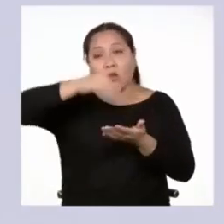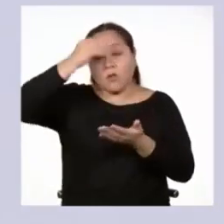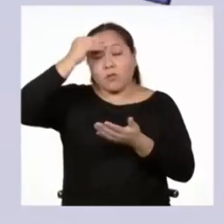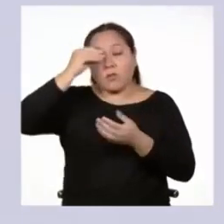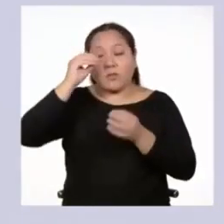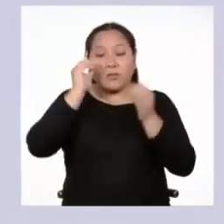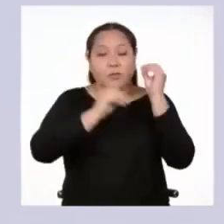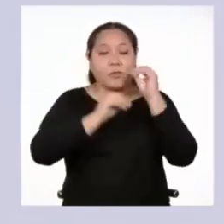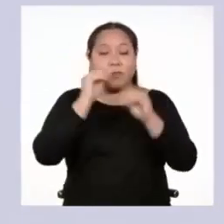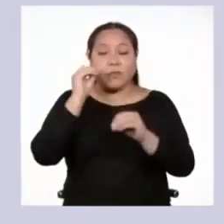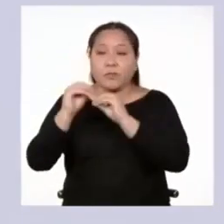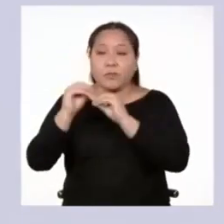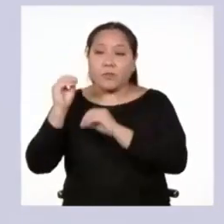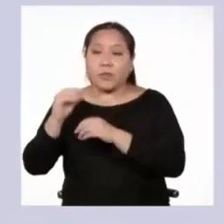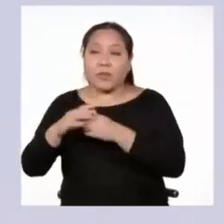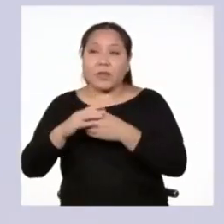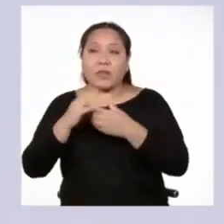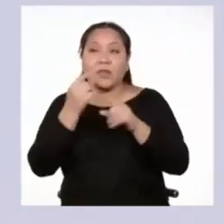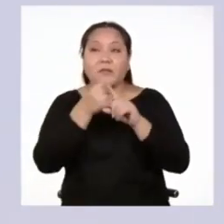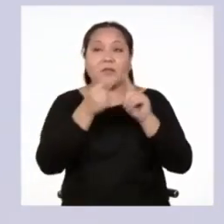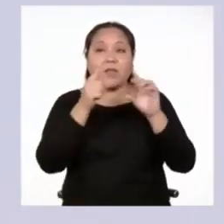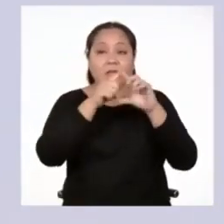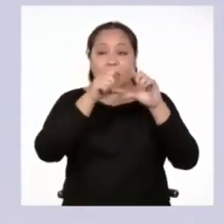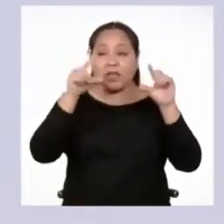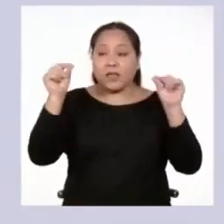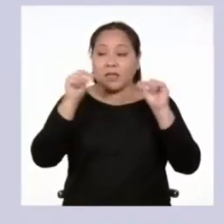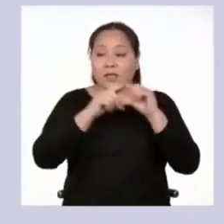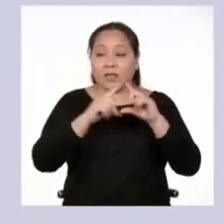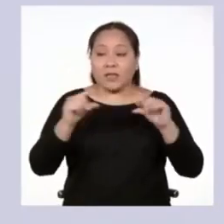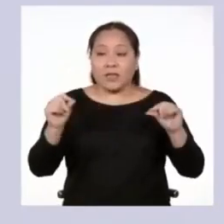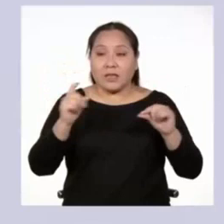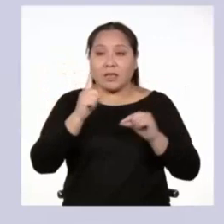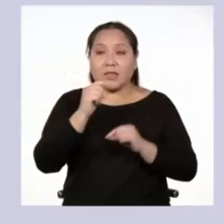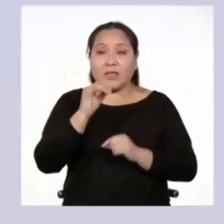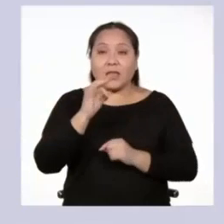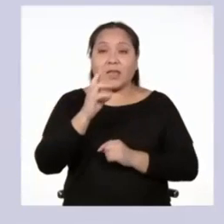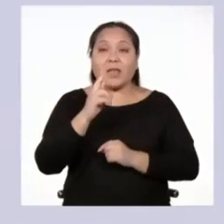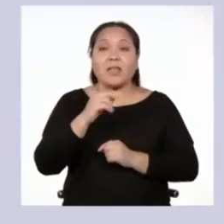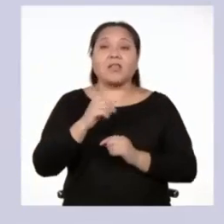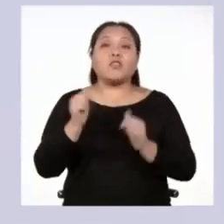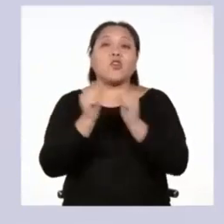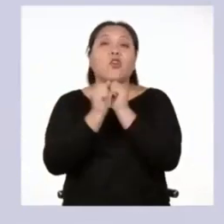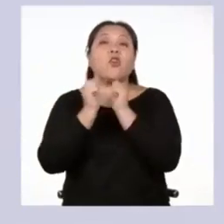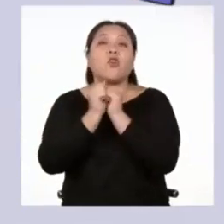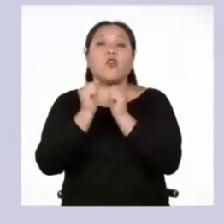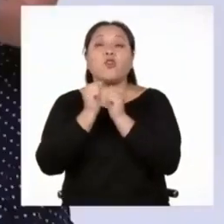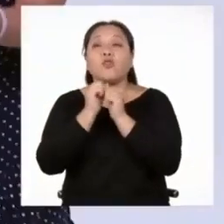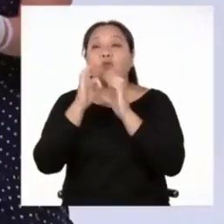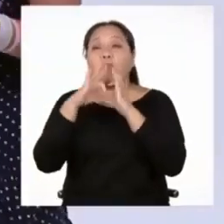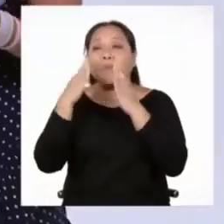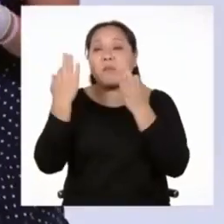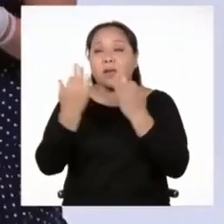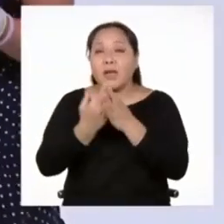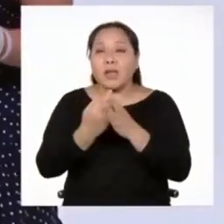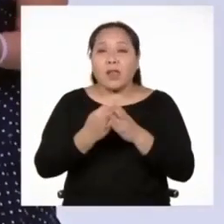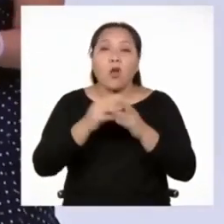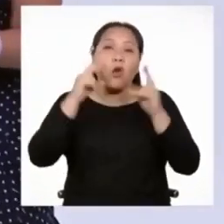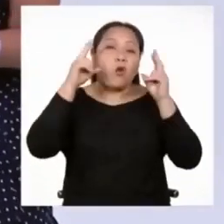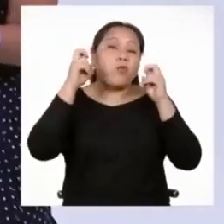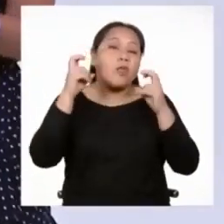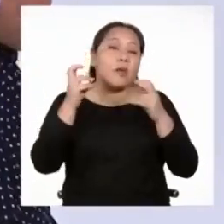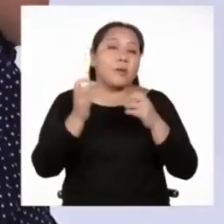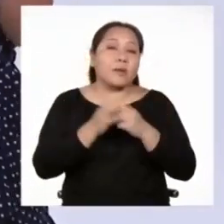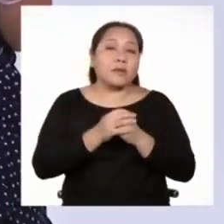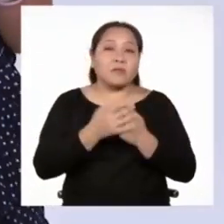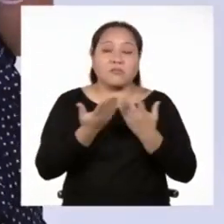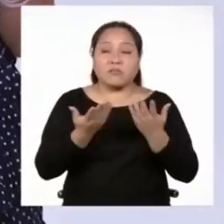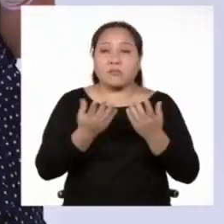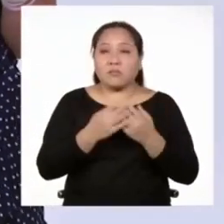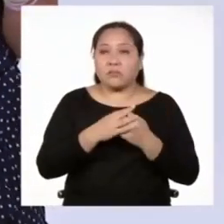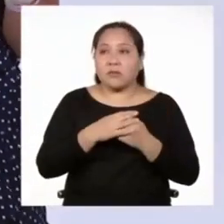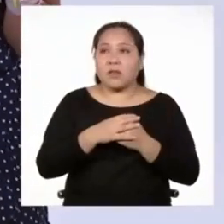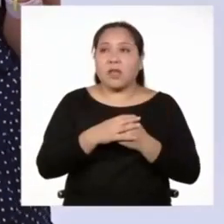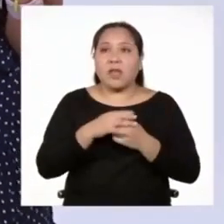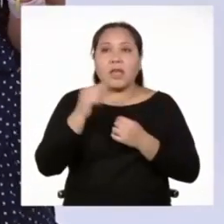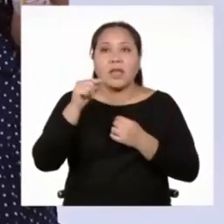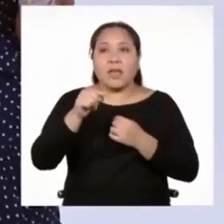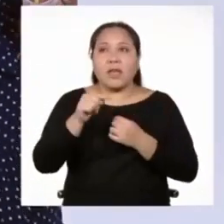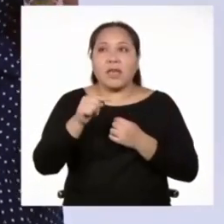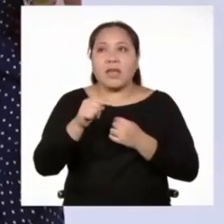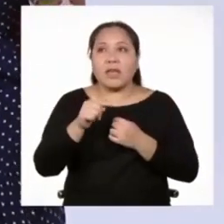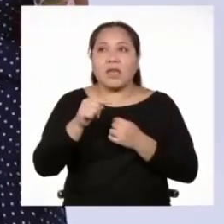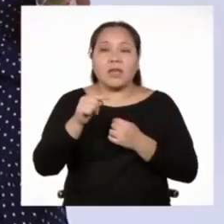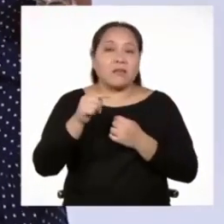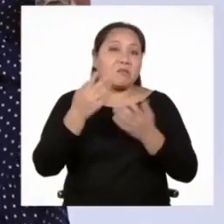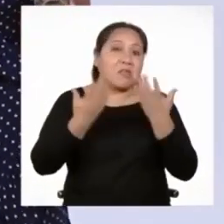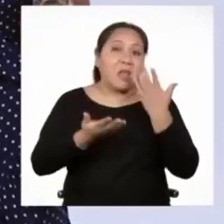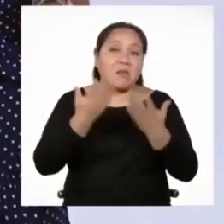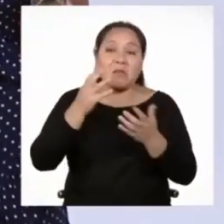tiras cómicas o de distintas situaciones que ocurren en tu hogar o con tus familiares y regalárselas. Así promoverás la lectura o quizás en casa también se